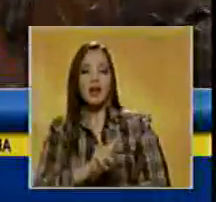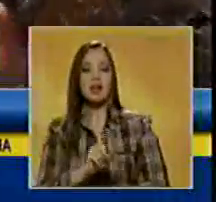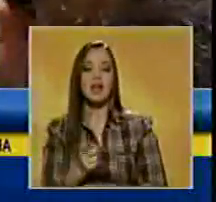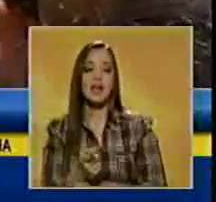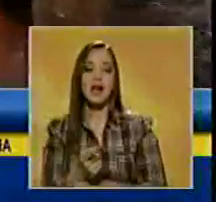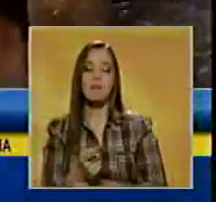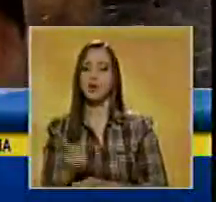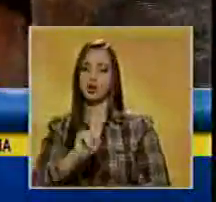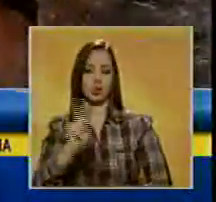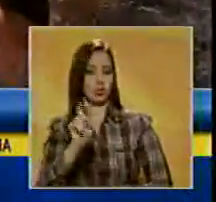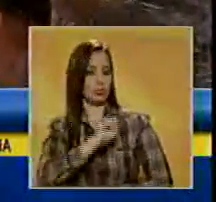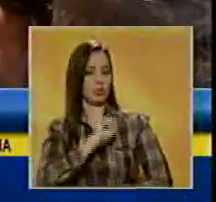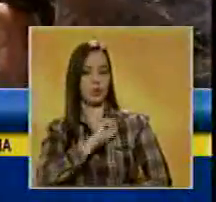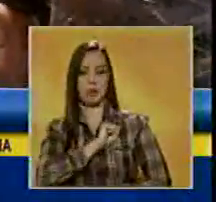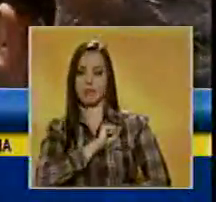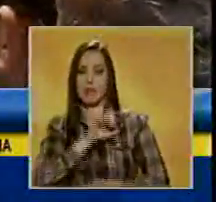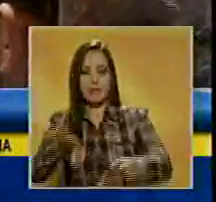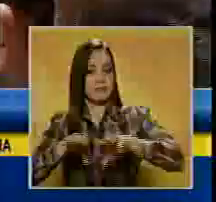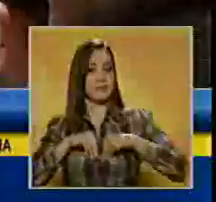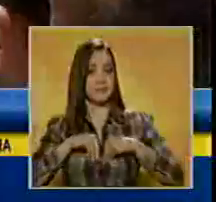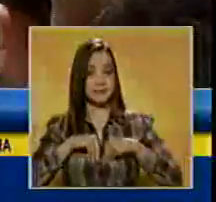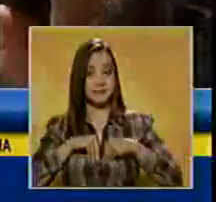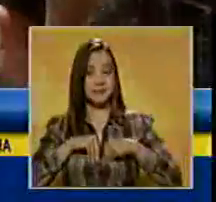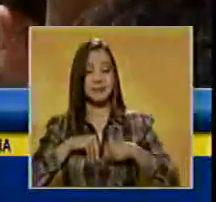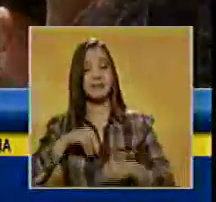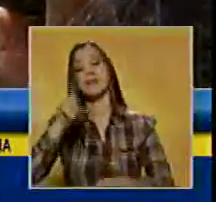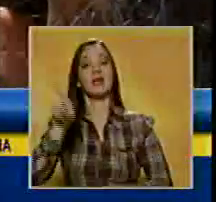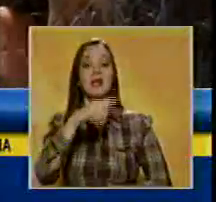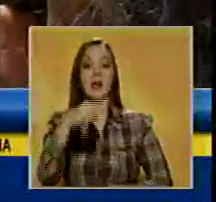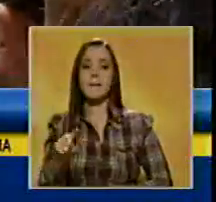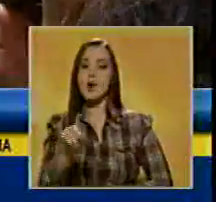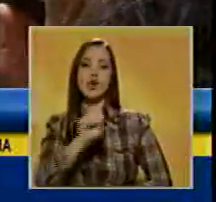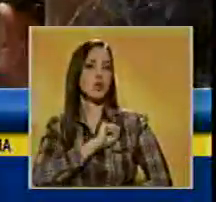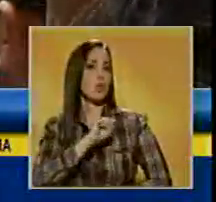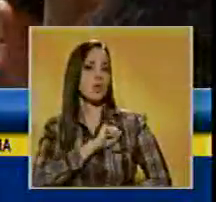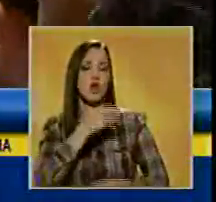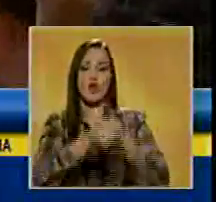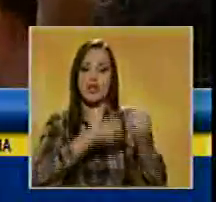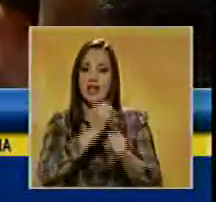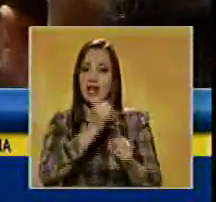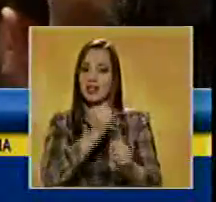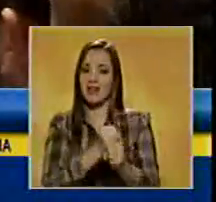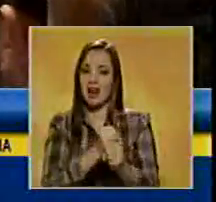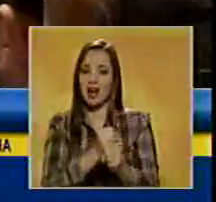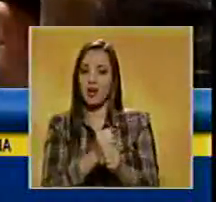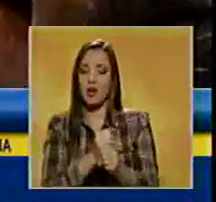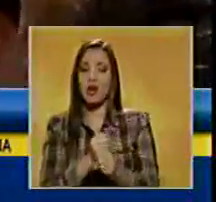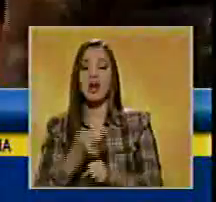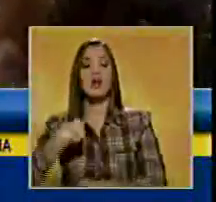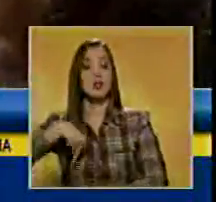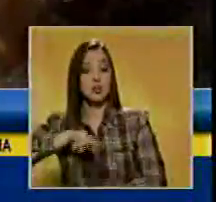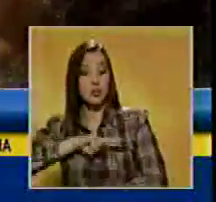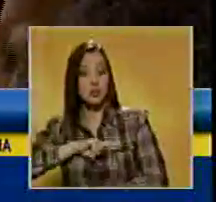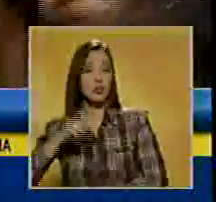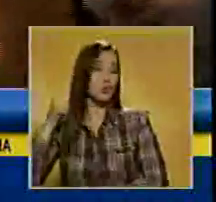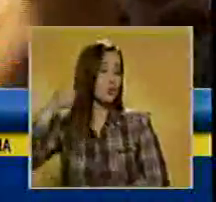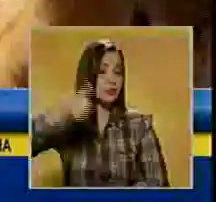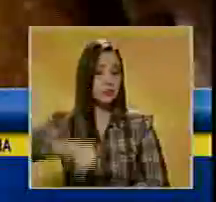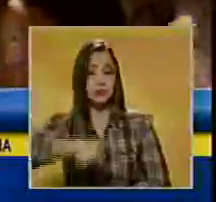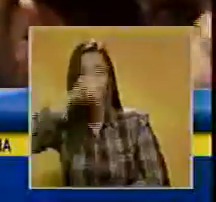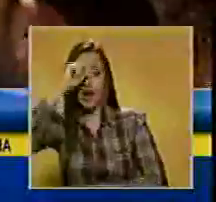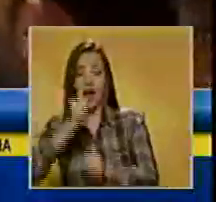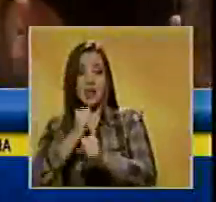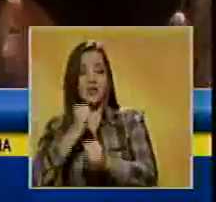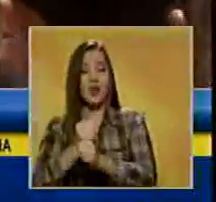ni a reconocerlo, ni a hacer la lista y sobre todo no le tenemos miedo a hacer el trabajo para eso. Todo el trabajo que se ha hecho a lo largo de estos años en